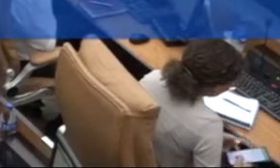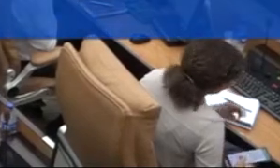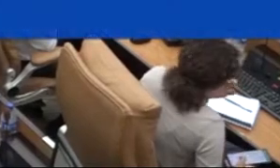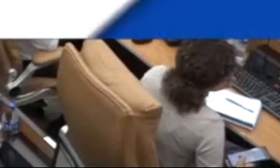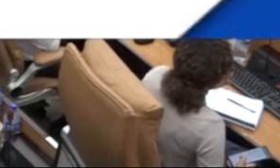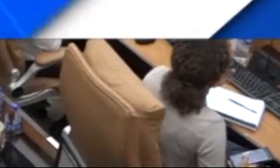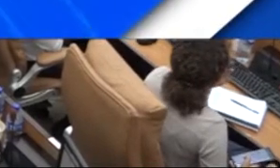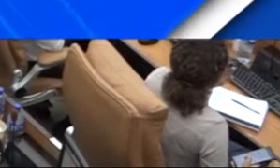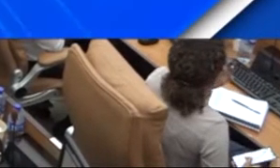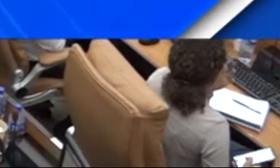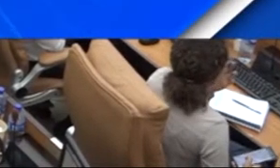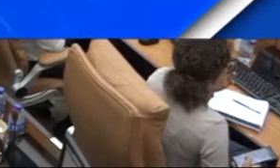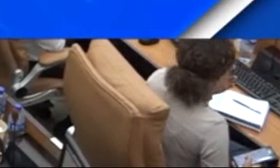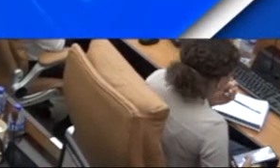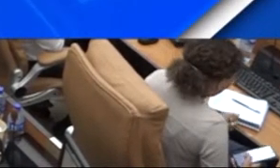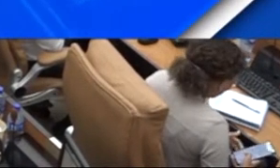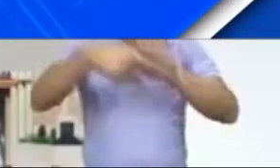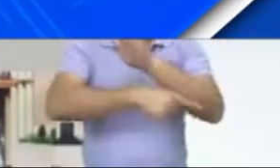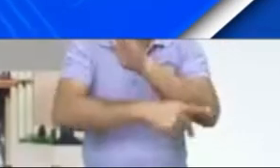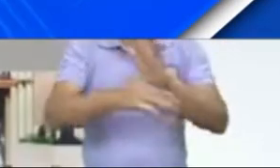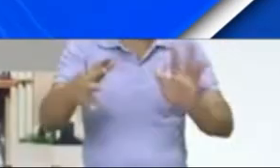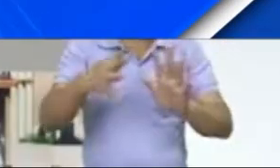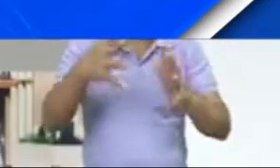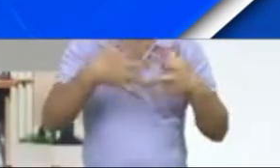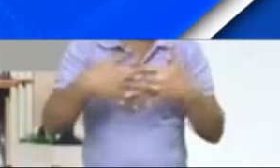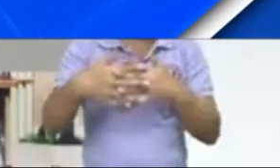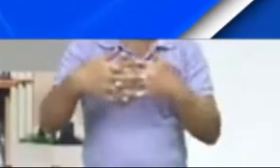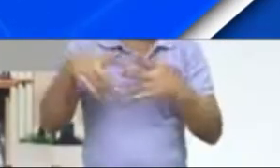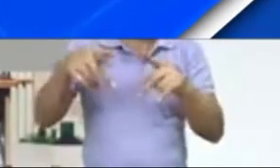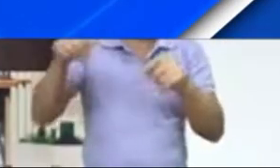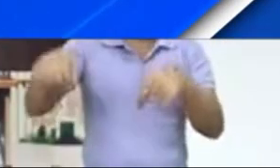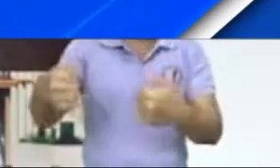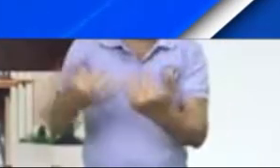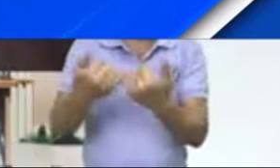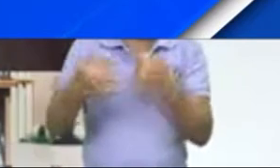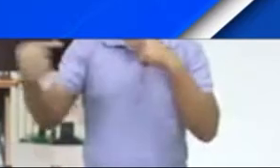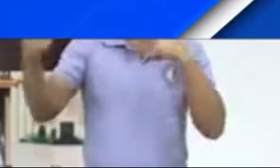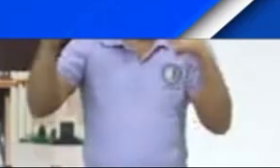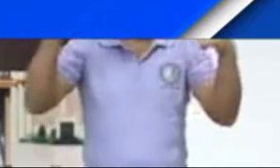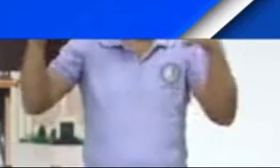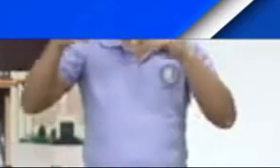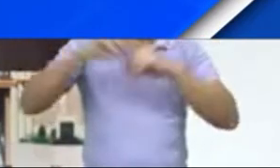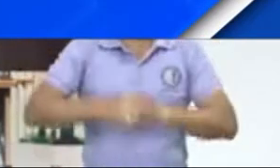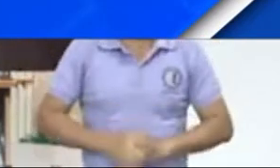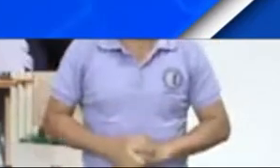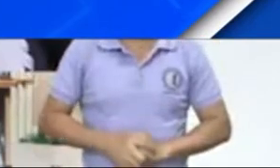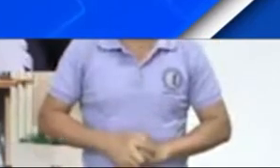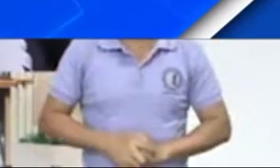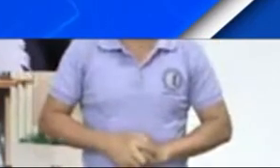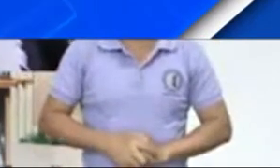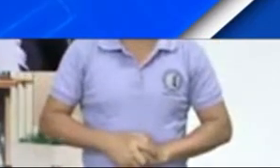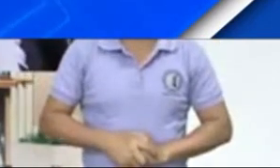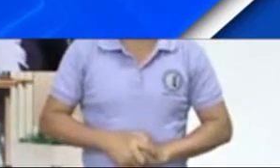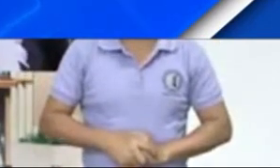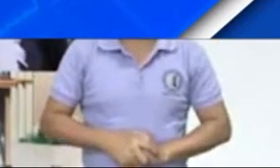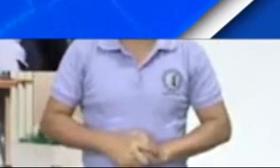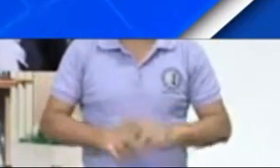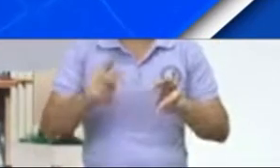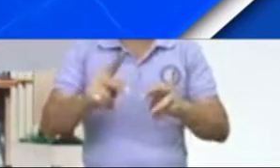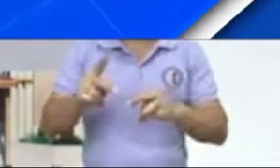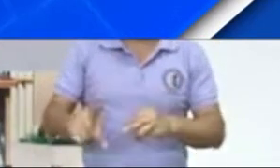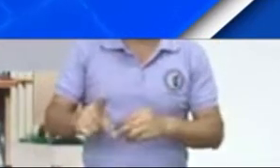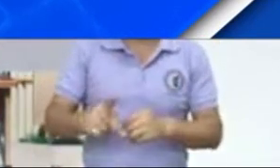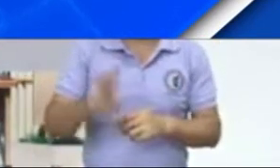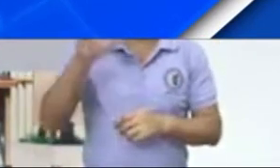En la Asamblea Nacional se dedicó una mención especial a cargo del diputado Edwin Castro, jefe de la bancada sandinista, por